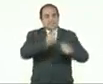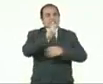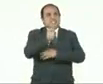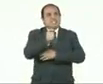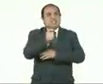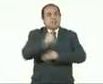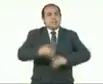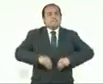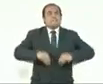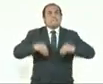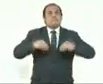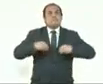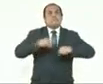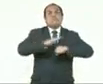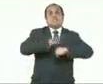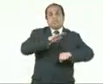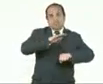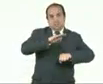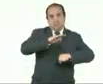es una vida más.